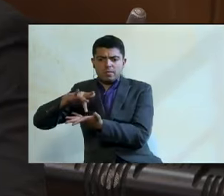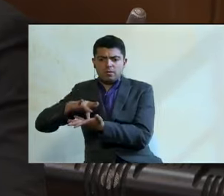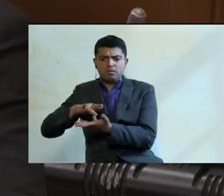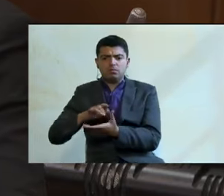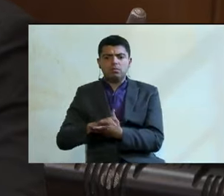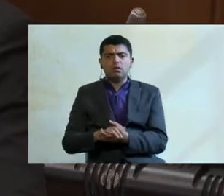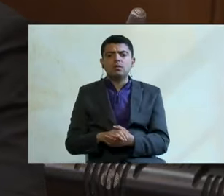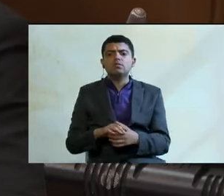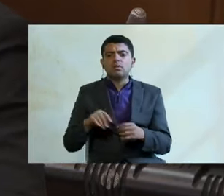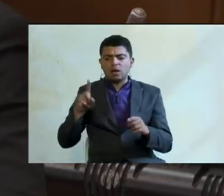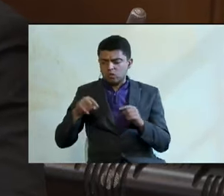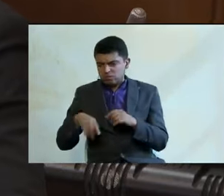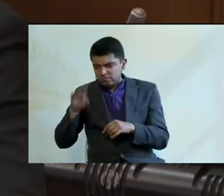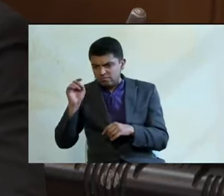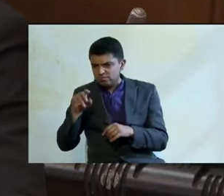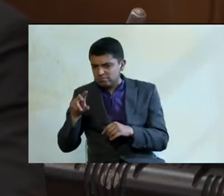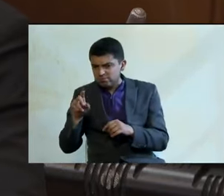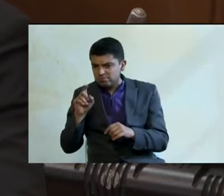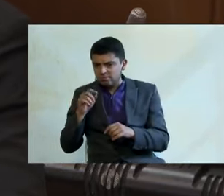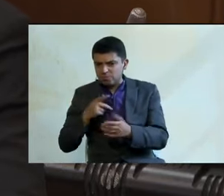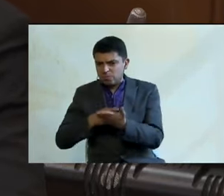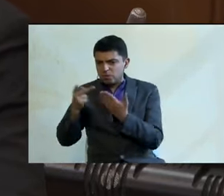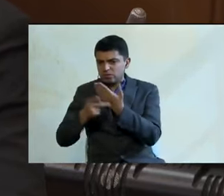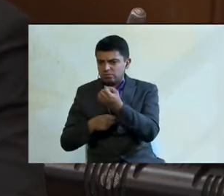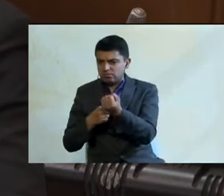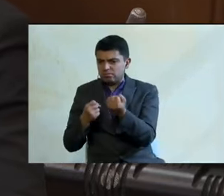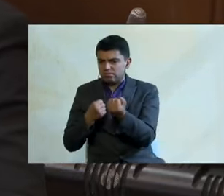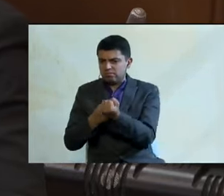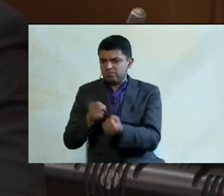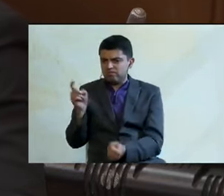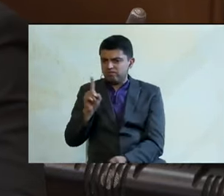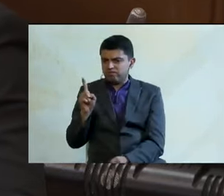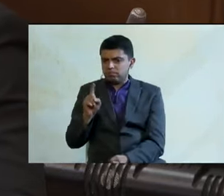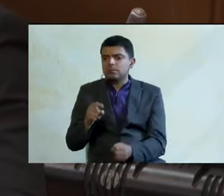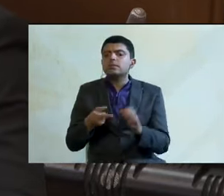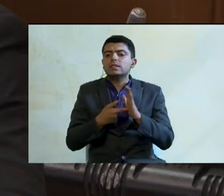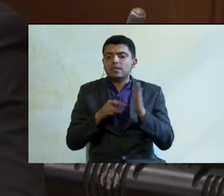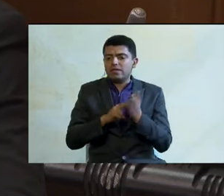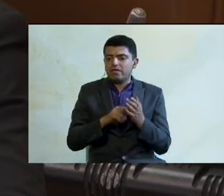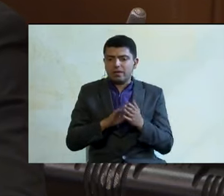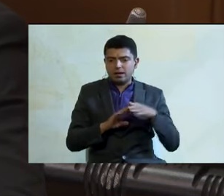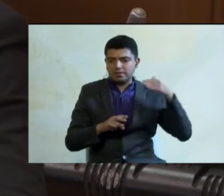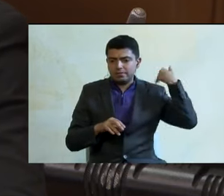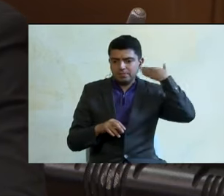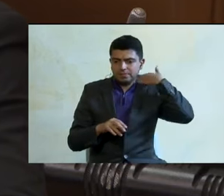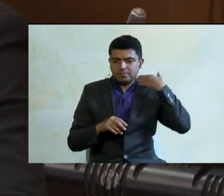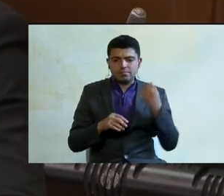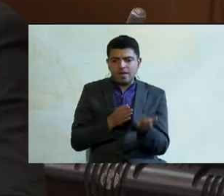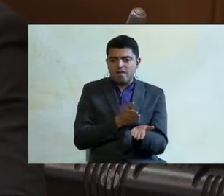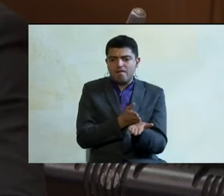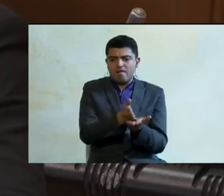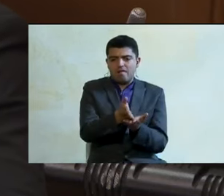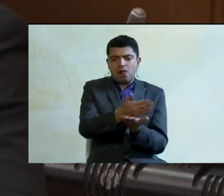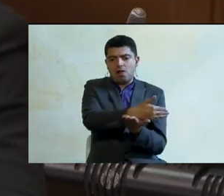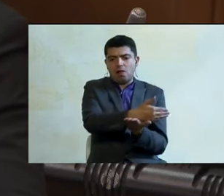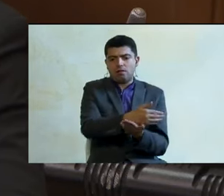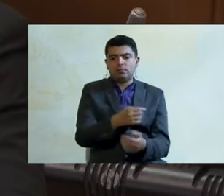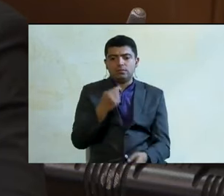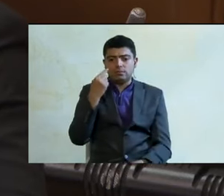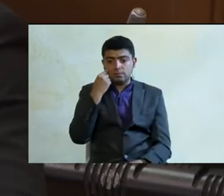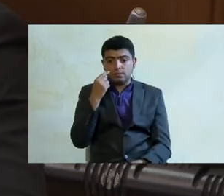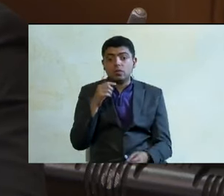deslealtad deslealtad los de nivel ecutivo está reclamando su justo